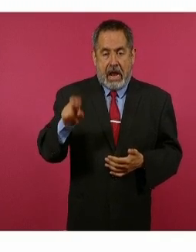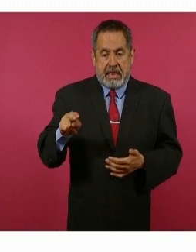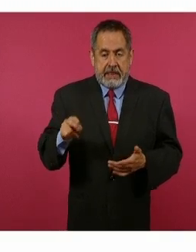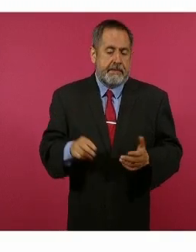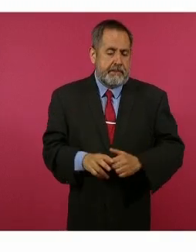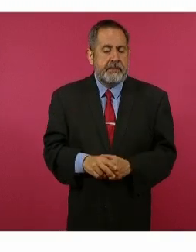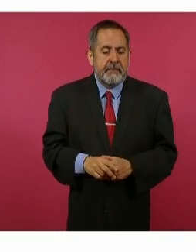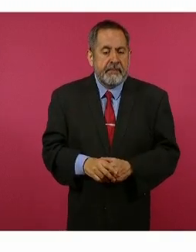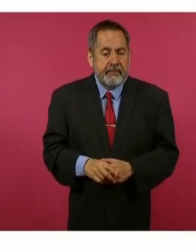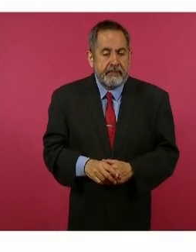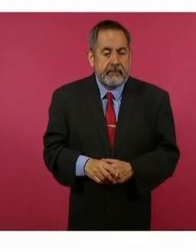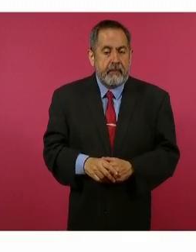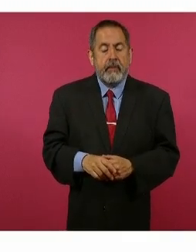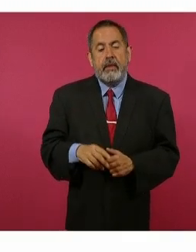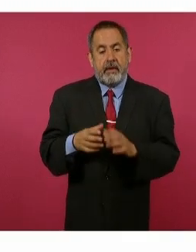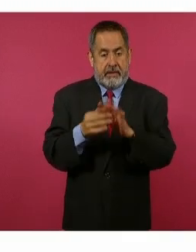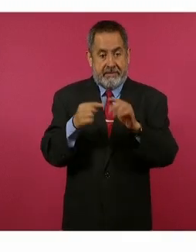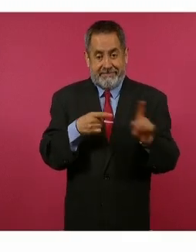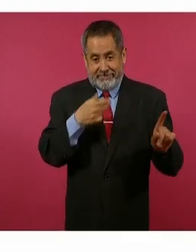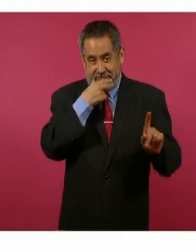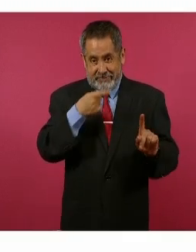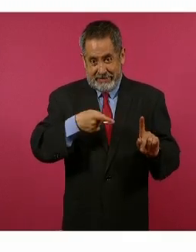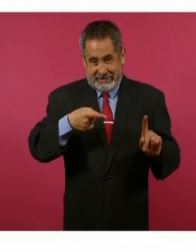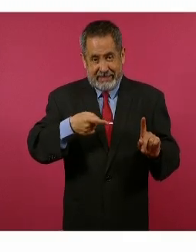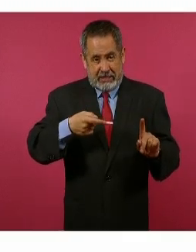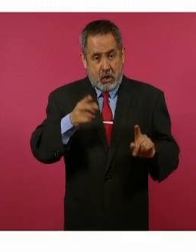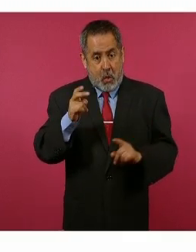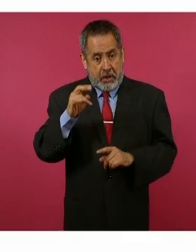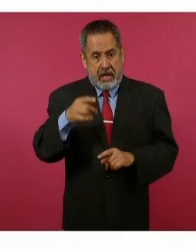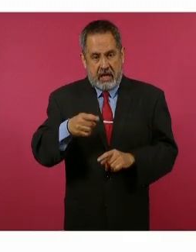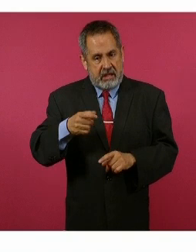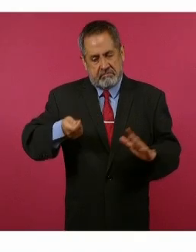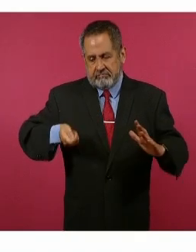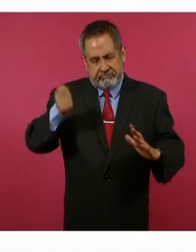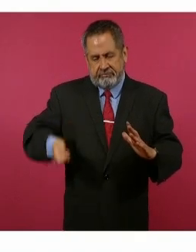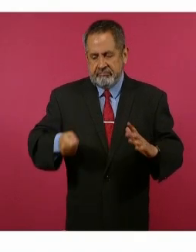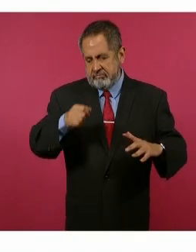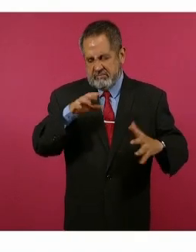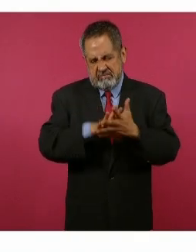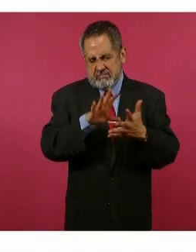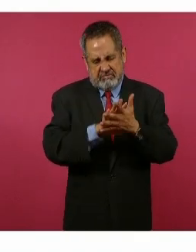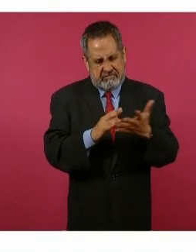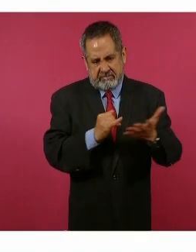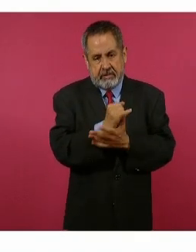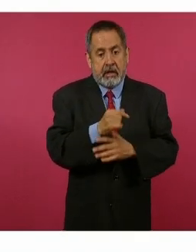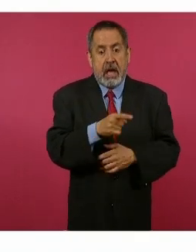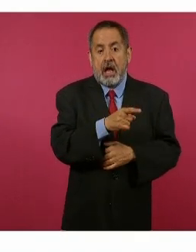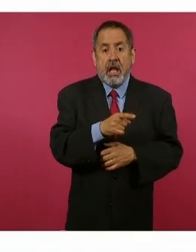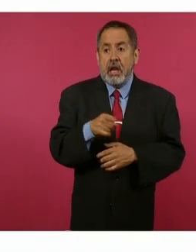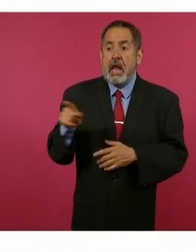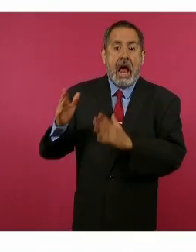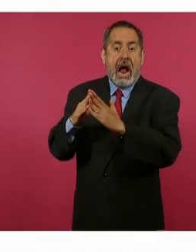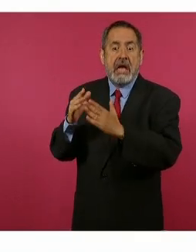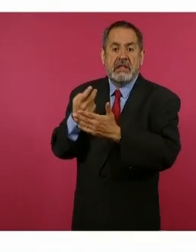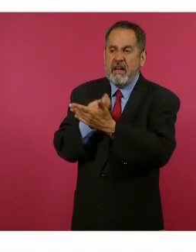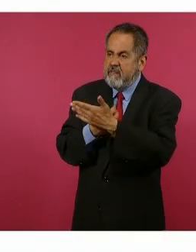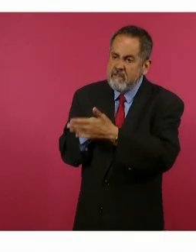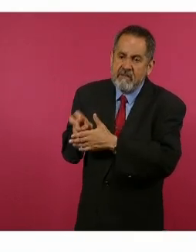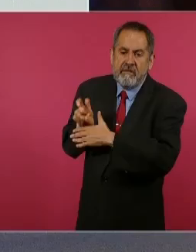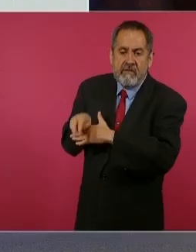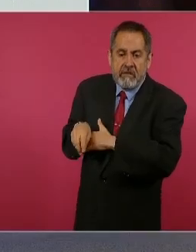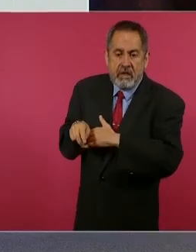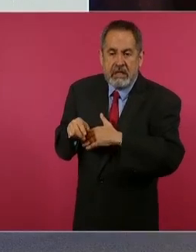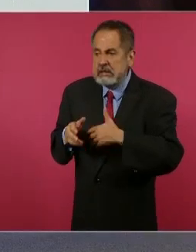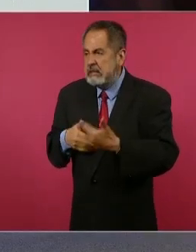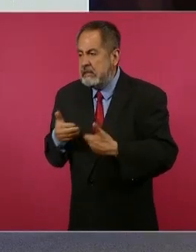investigaciones, el hoy sentenciado, Uriel, en complicidad con otra persona, ingresó a un domicilio ubicado en la Colonia La Joya,